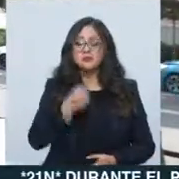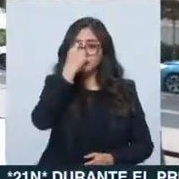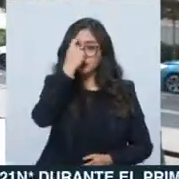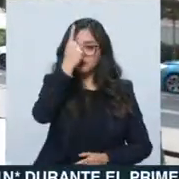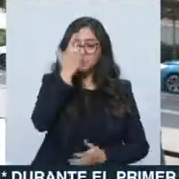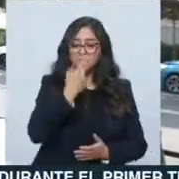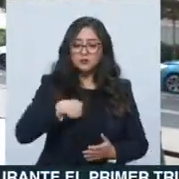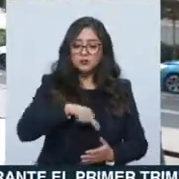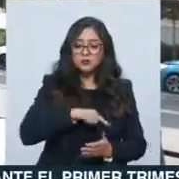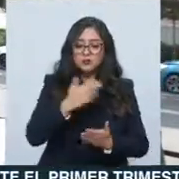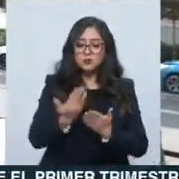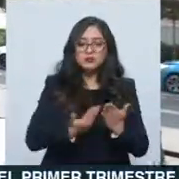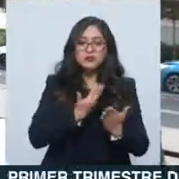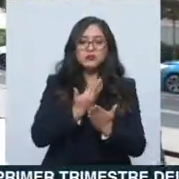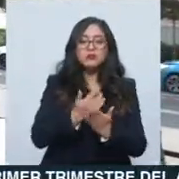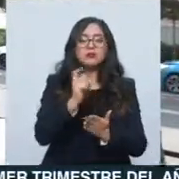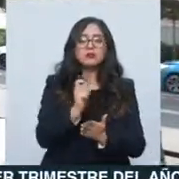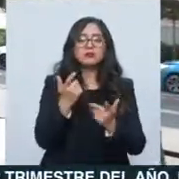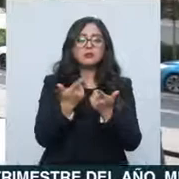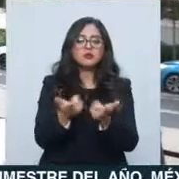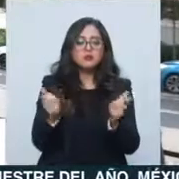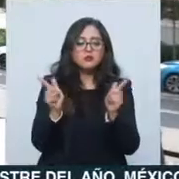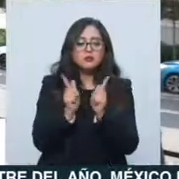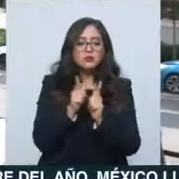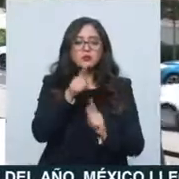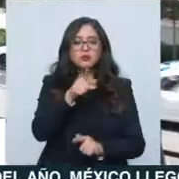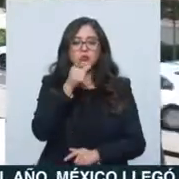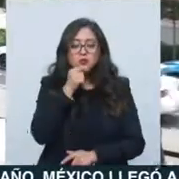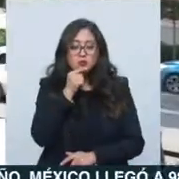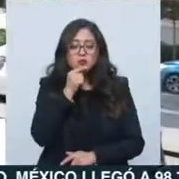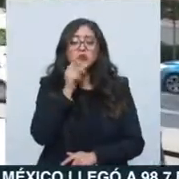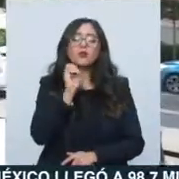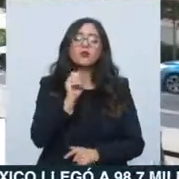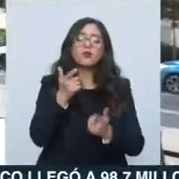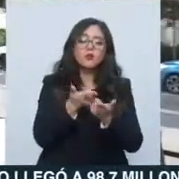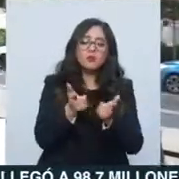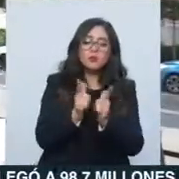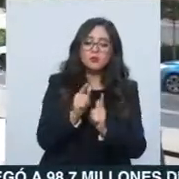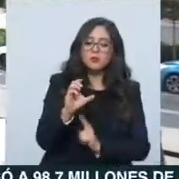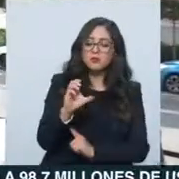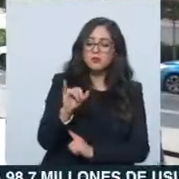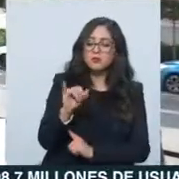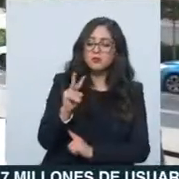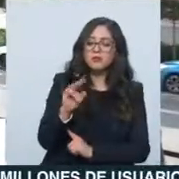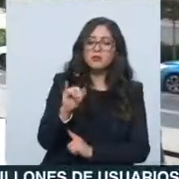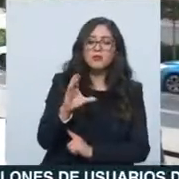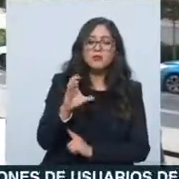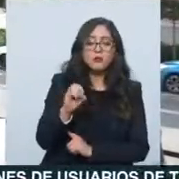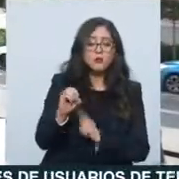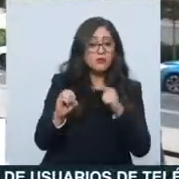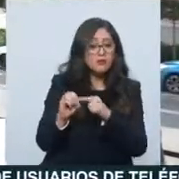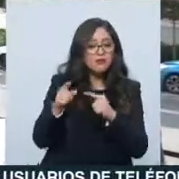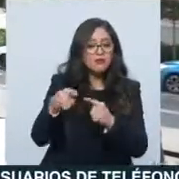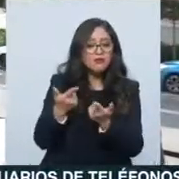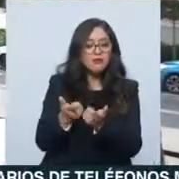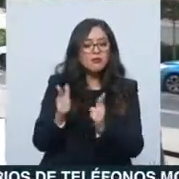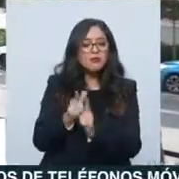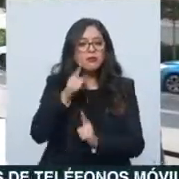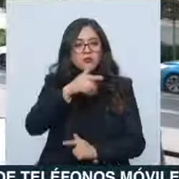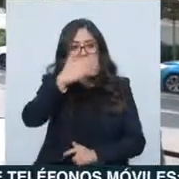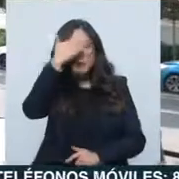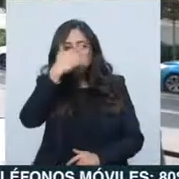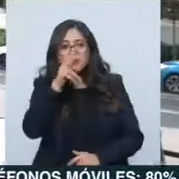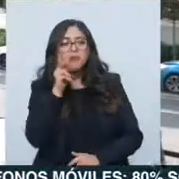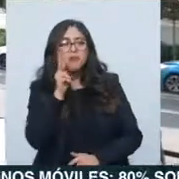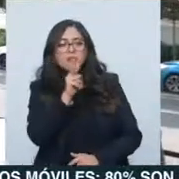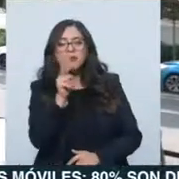presentamos que haya un cuerpo policíaco cívico, un cuerpo cívico, en donde ellos tendrán atribuciones de faltas administrativas